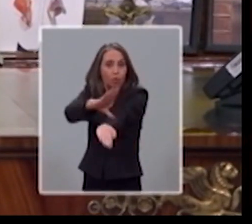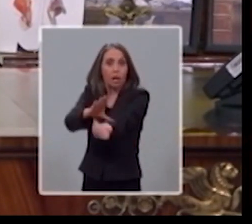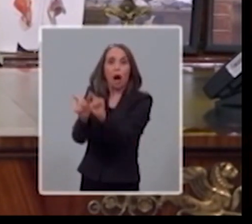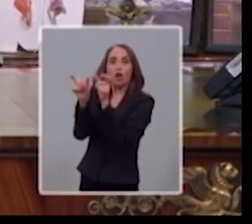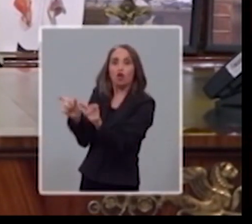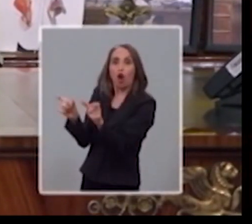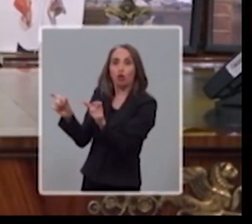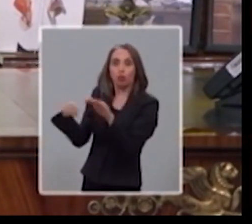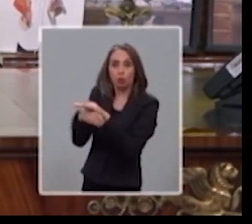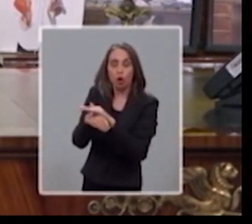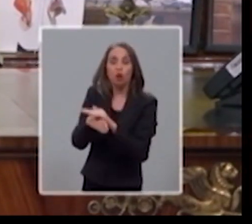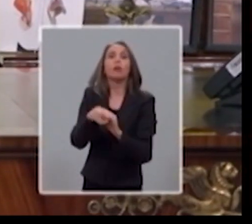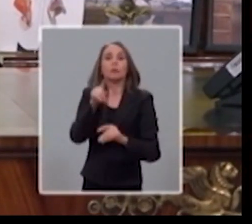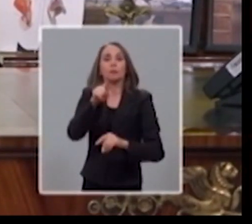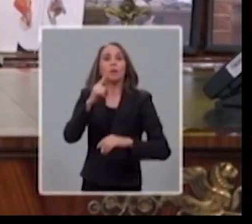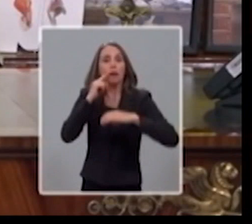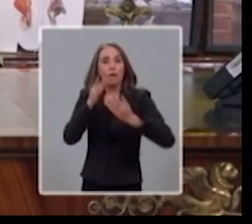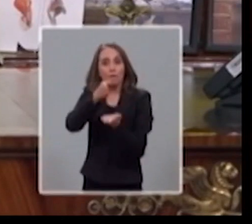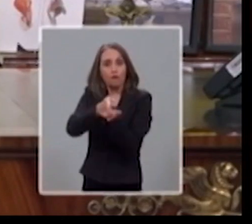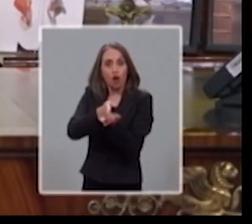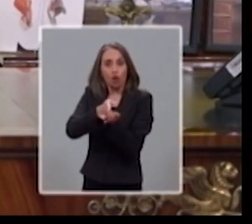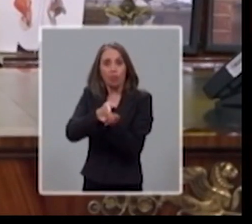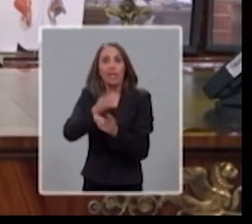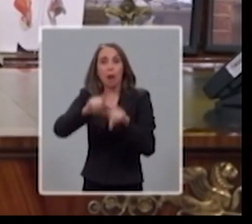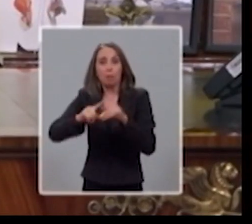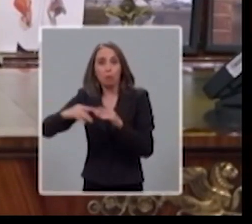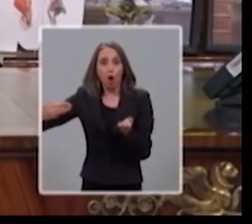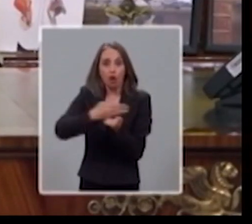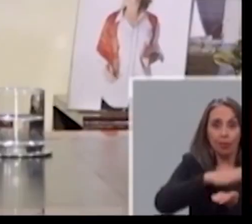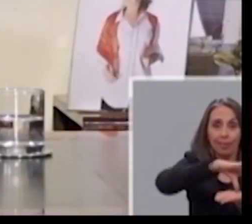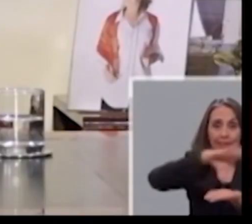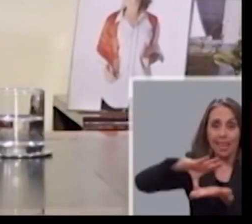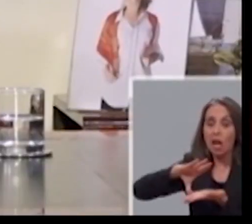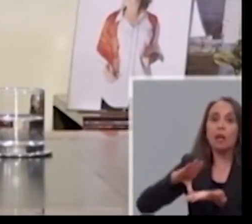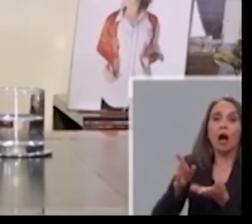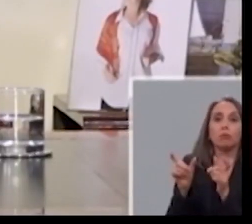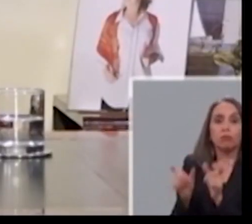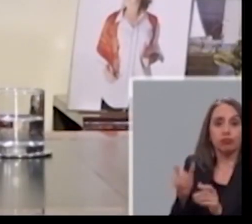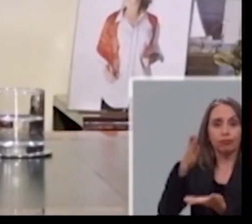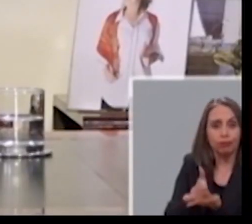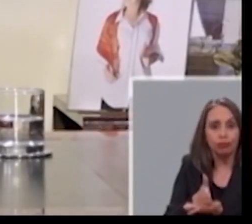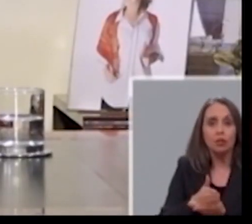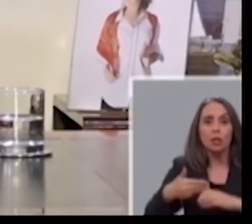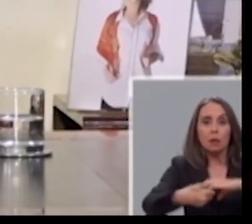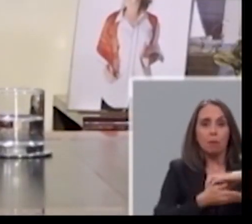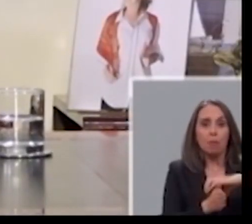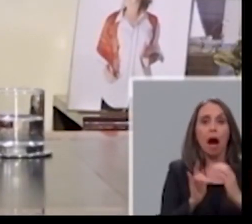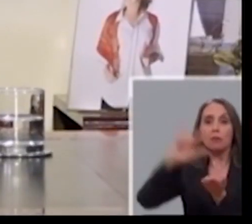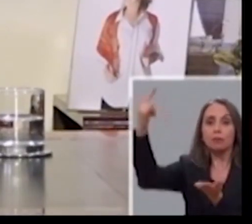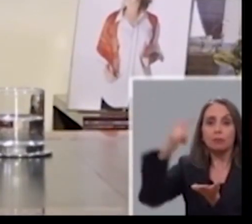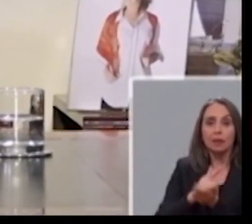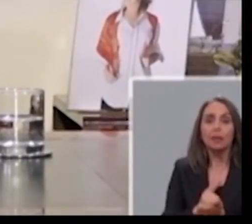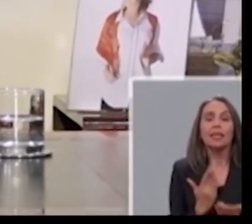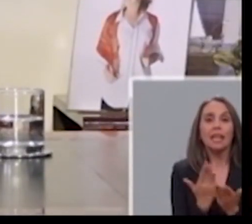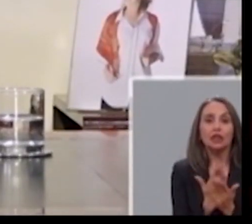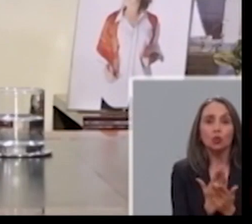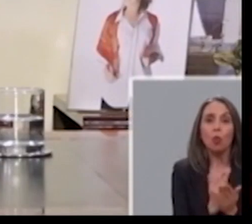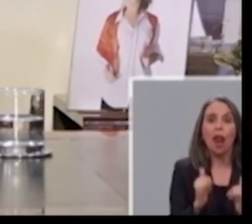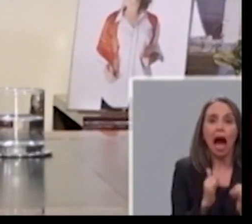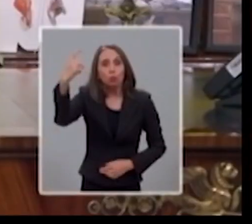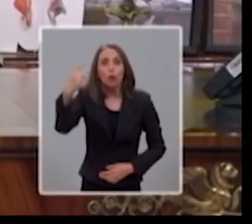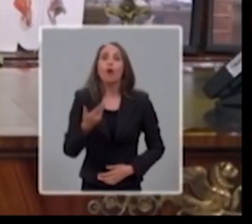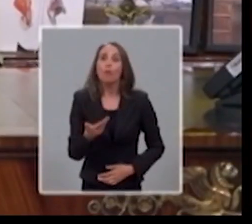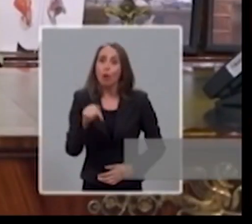domingo el presidente Sebastián Piñera en un mensaje al país, que empezó el domingo un toque de queda nocturno por la pandemia de